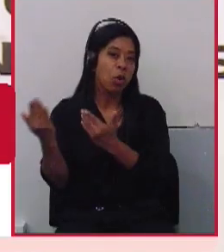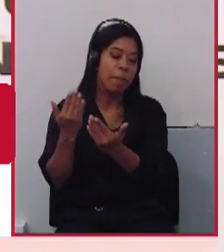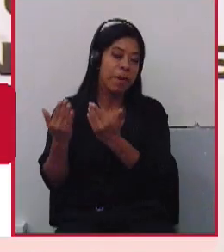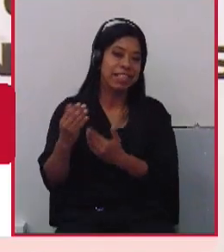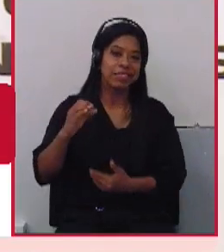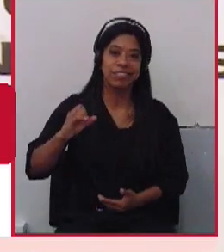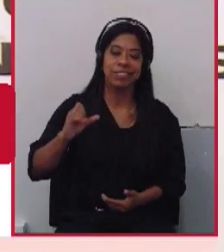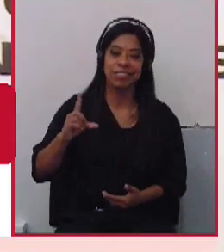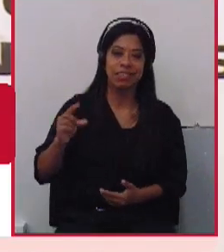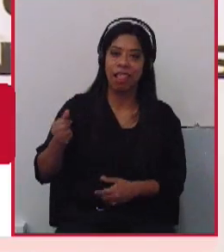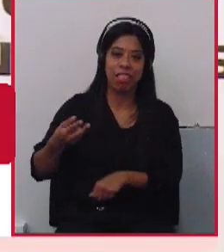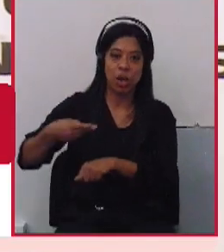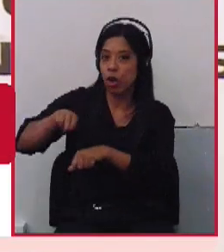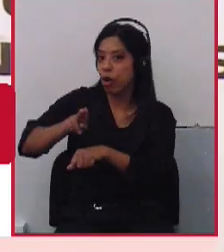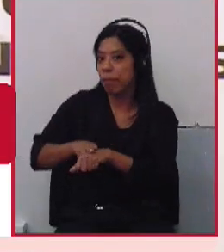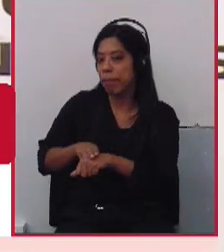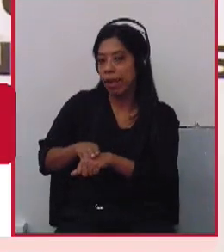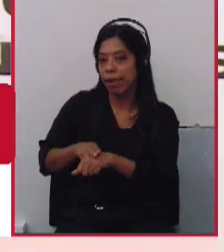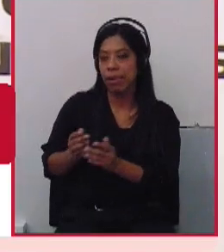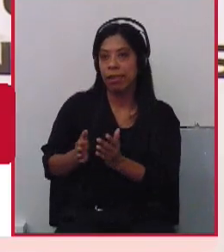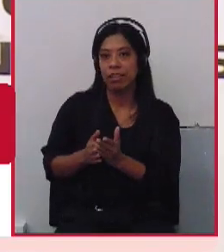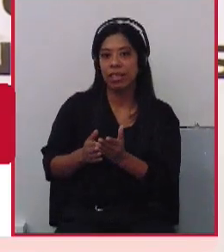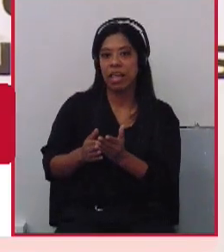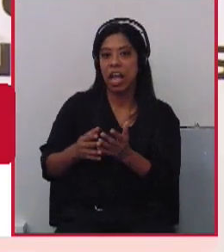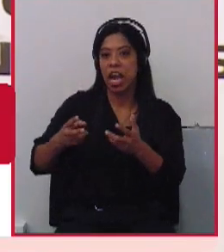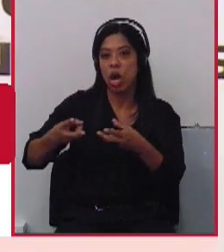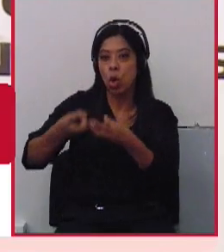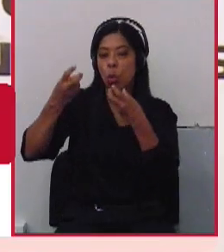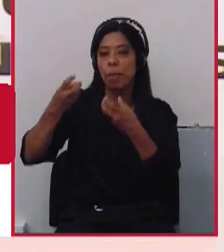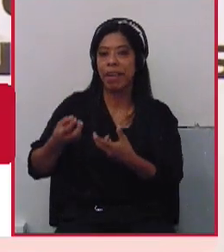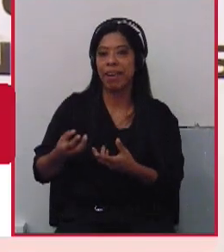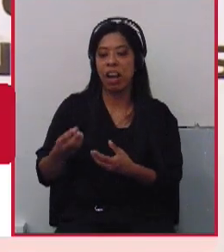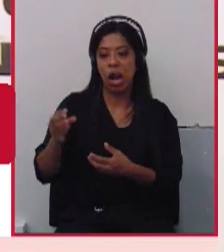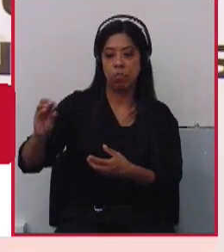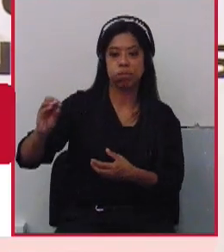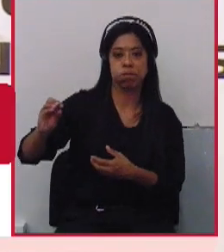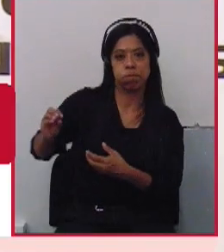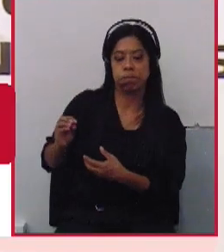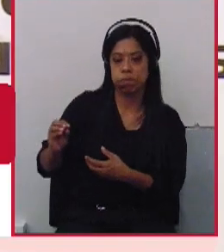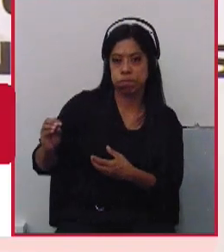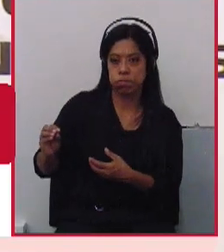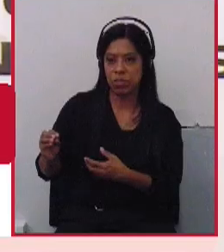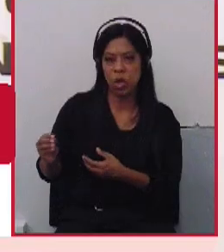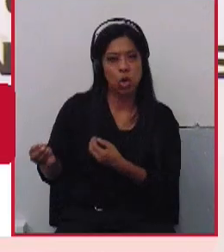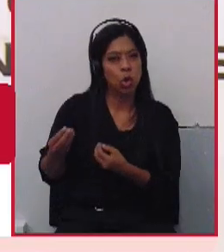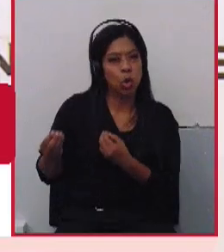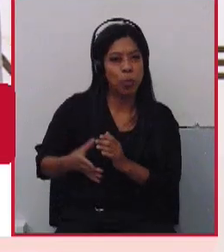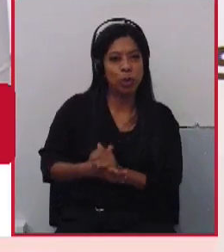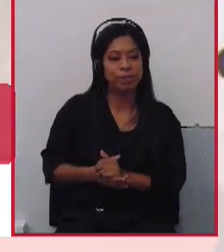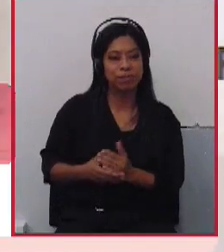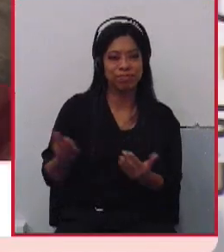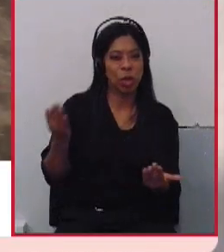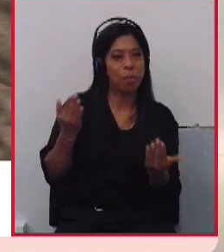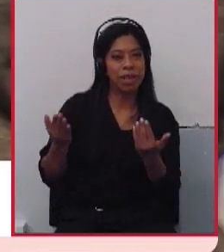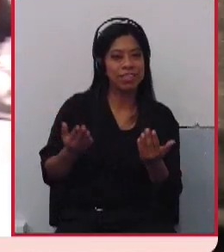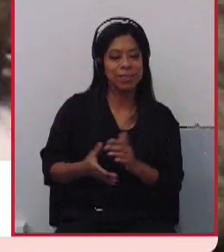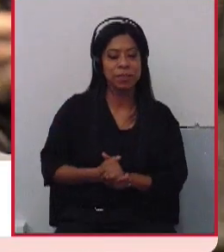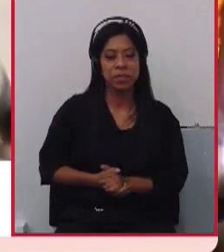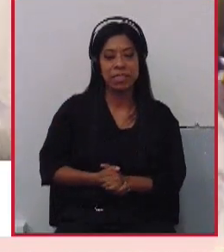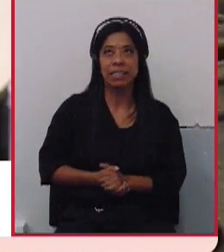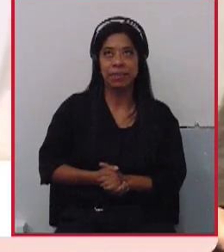una celda convencional que apunta a recuperar material más grueso? Esa es una buena